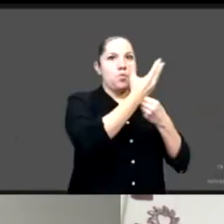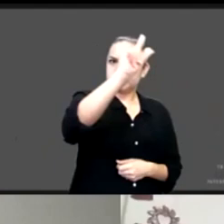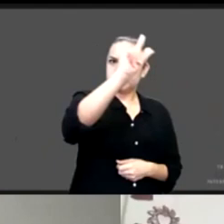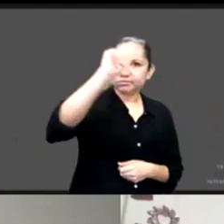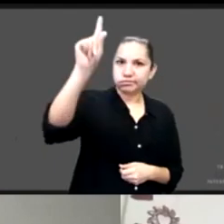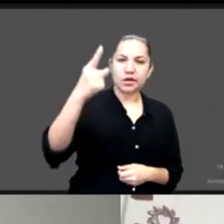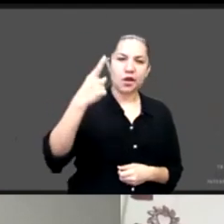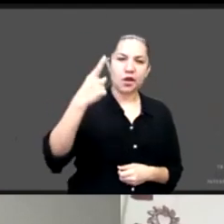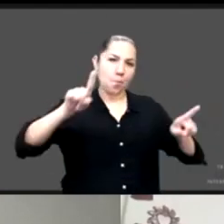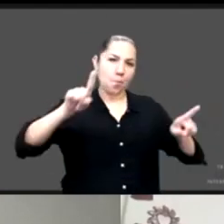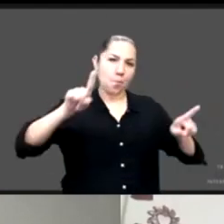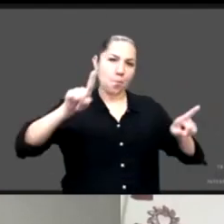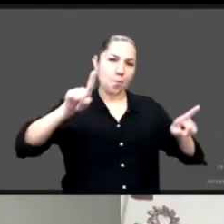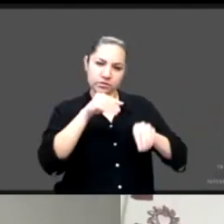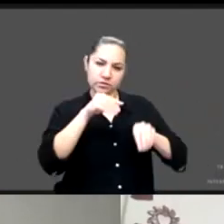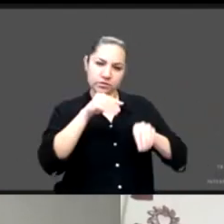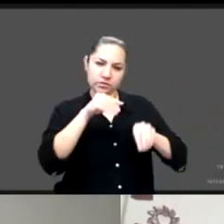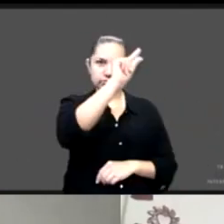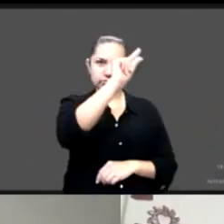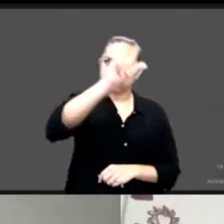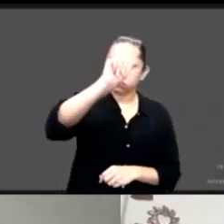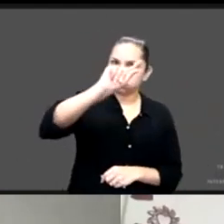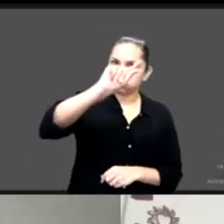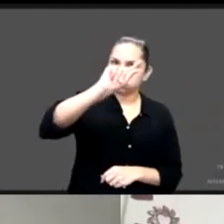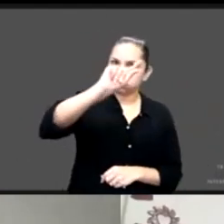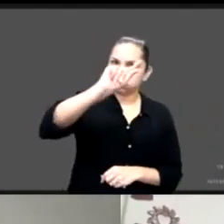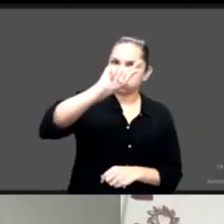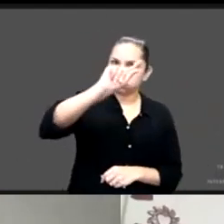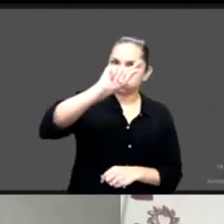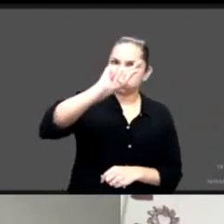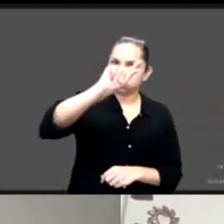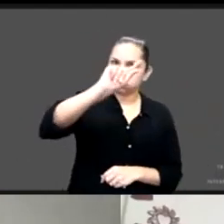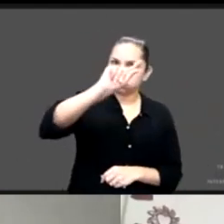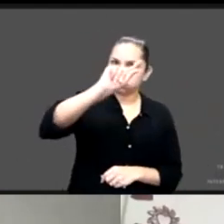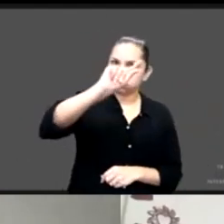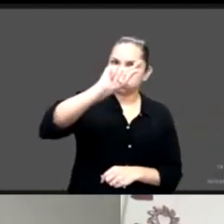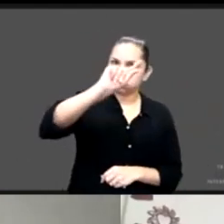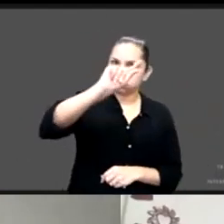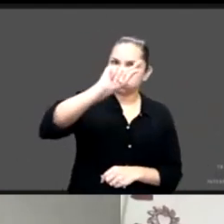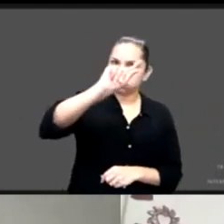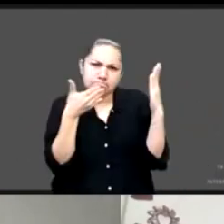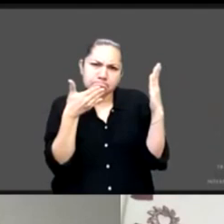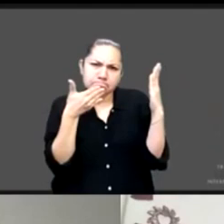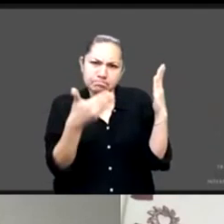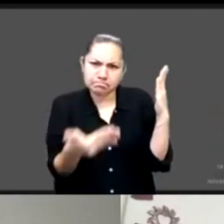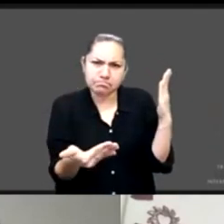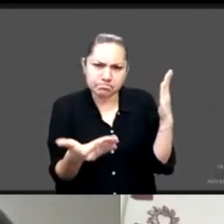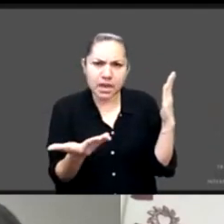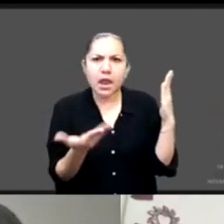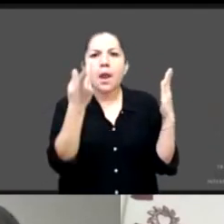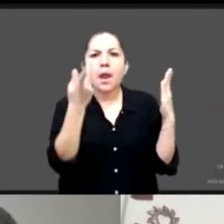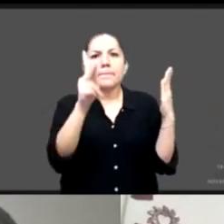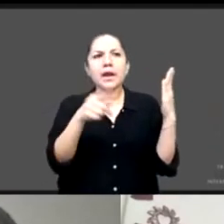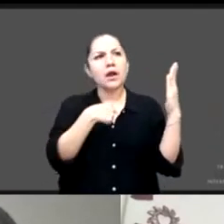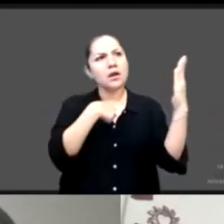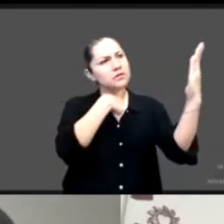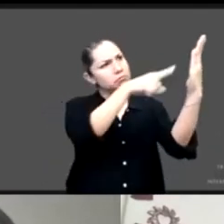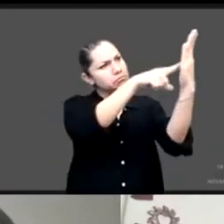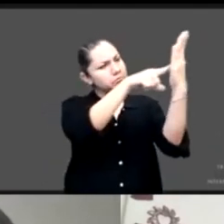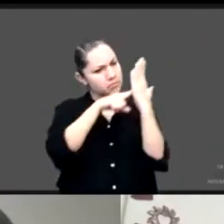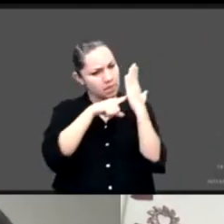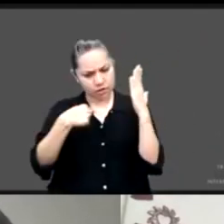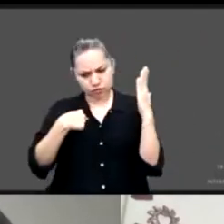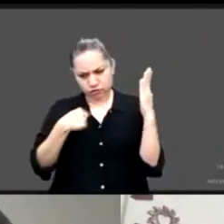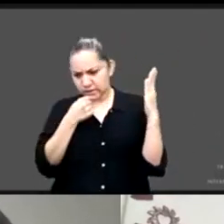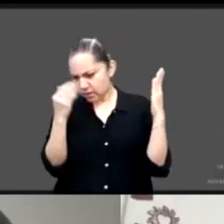también si la cultura se ejerce desde la propia identidad y el pensamiento crítico se ejerce desde allí, pues son los niños los que